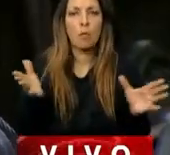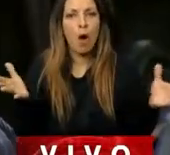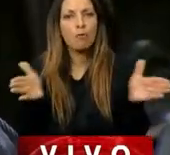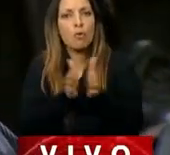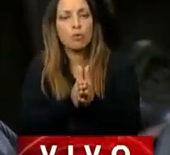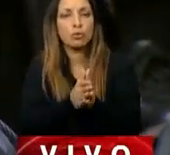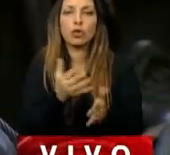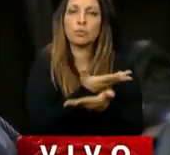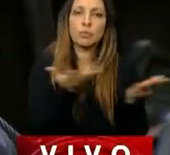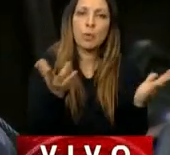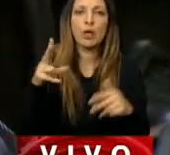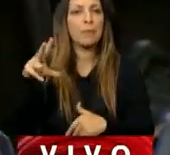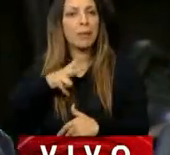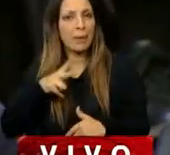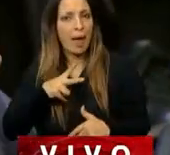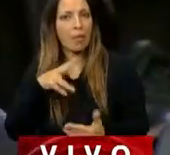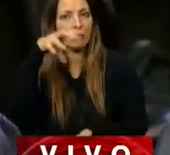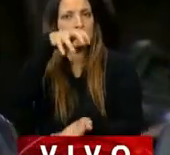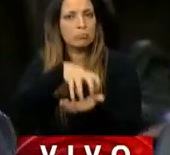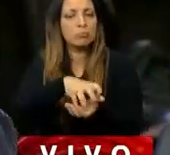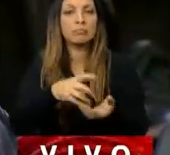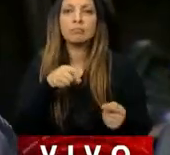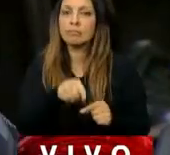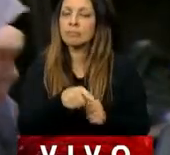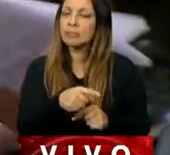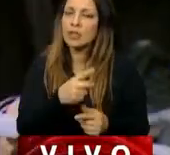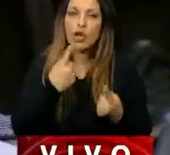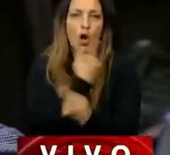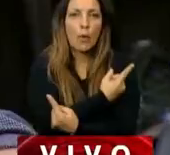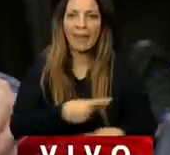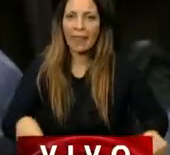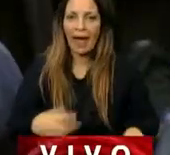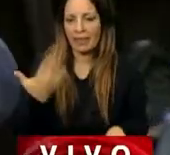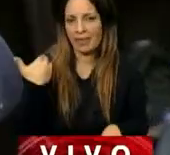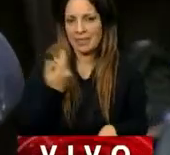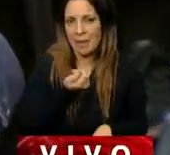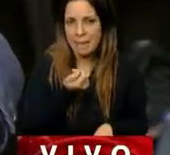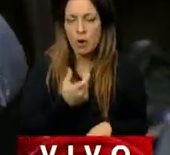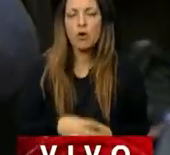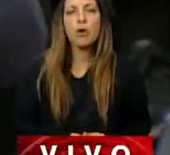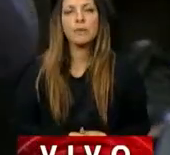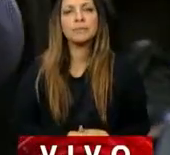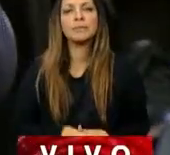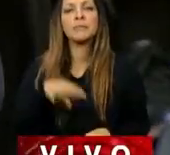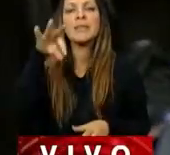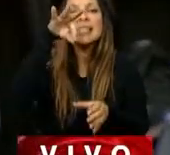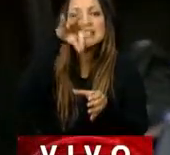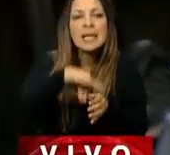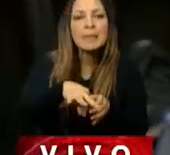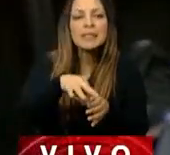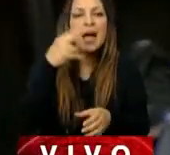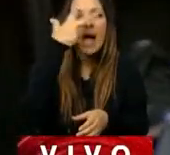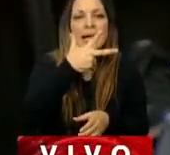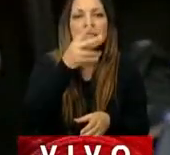público-privada, que es precisamente algo que fue noticia en los últimos meses, que es la semilla